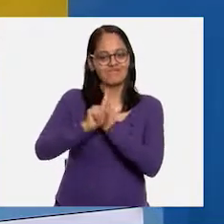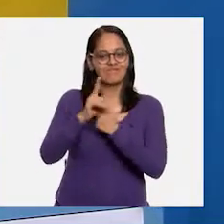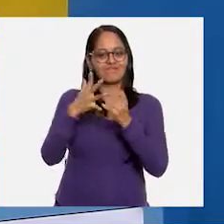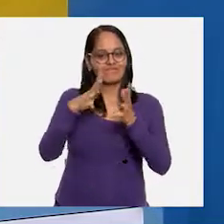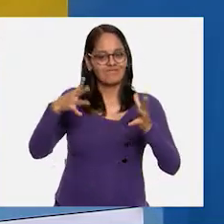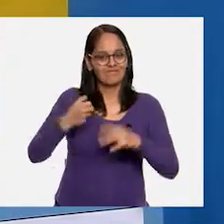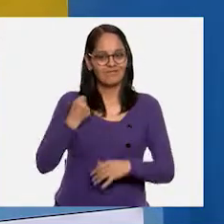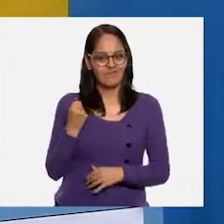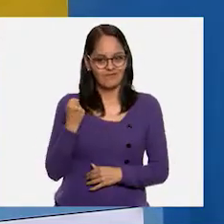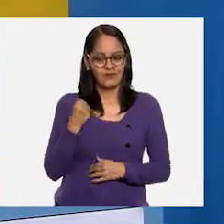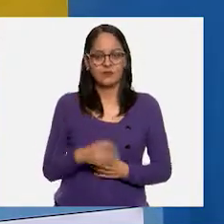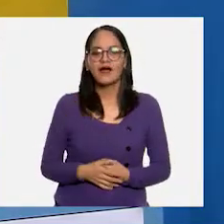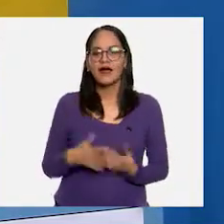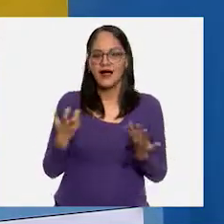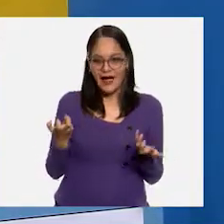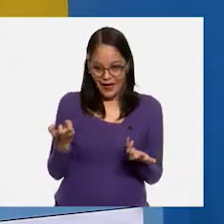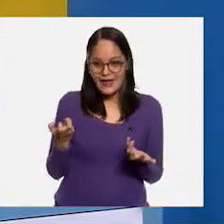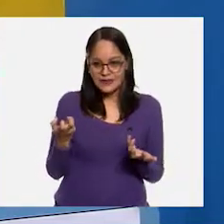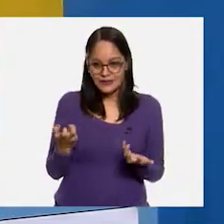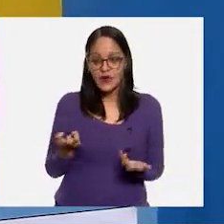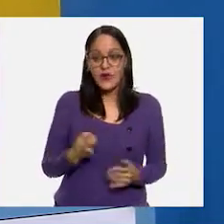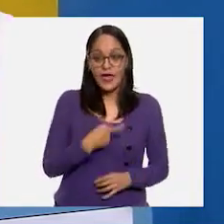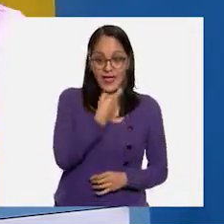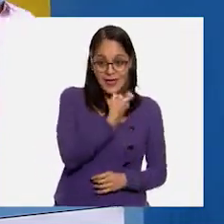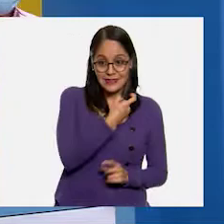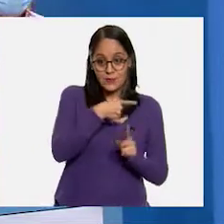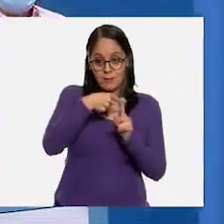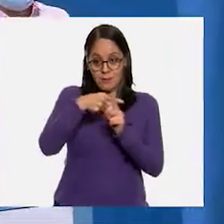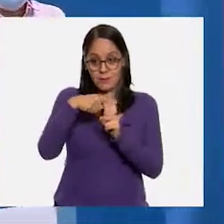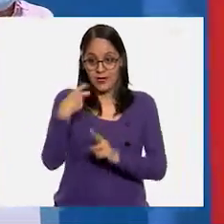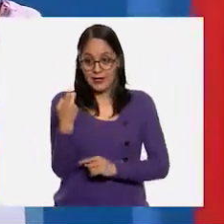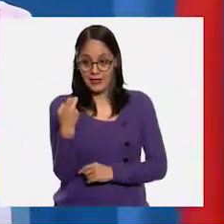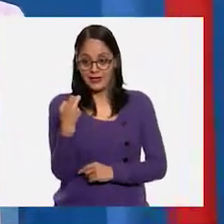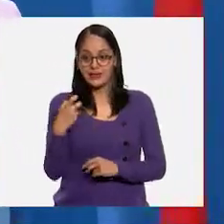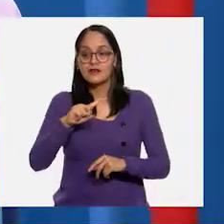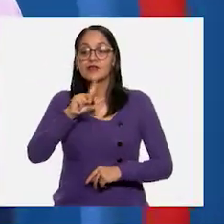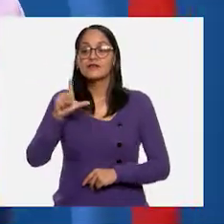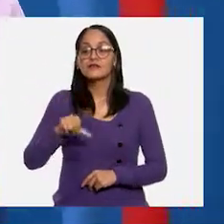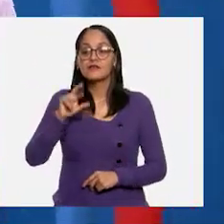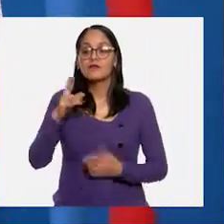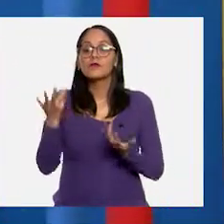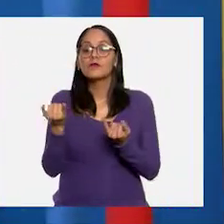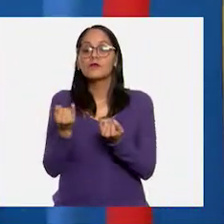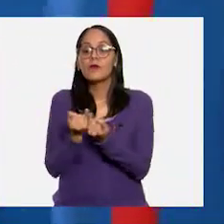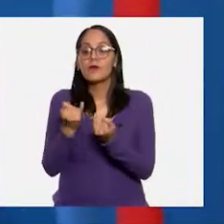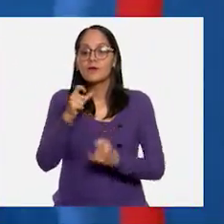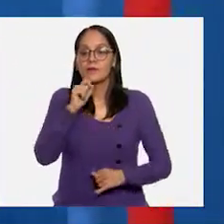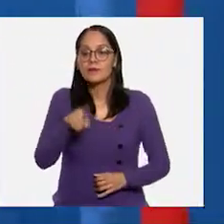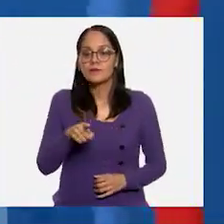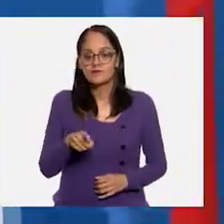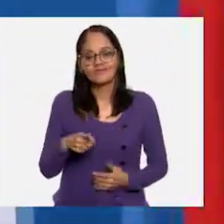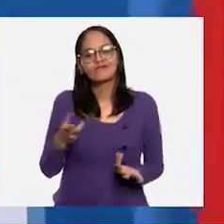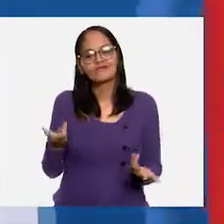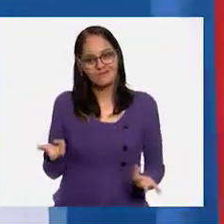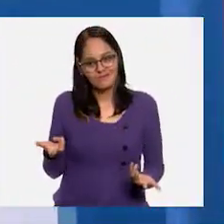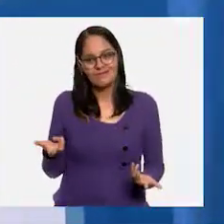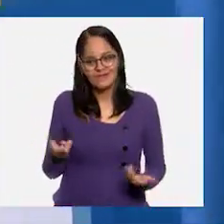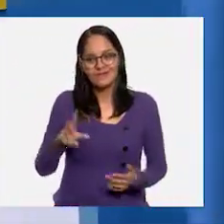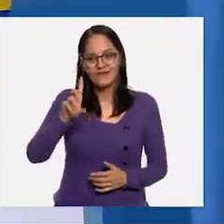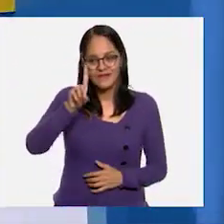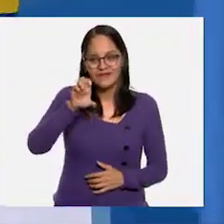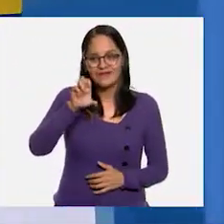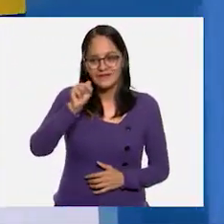nosotros que como resultado Esto se convierte en un desastre.